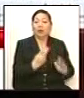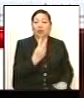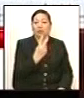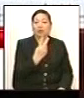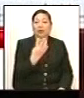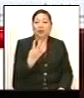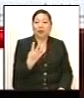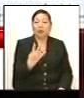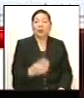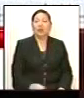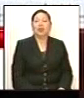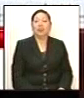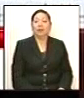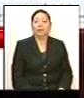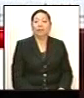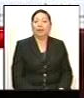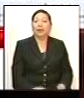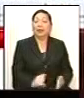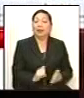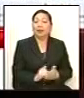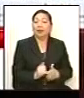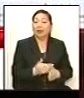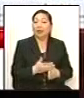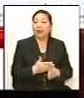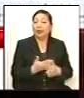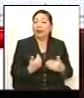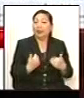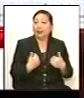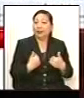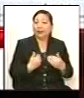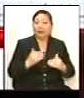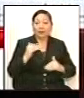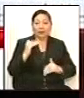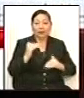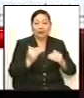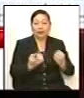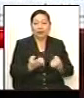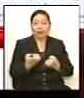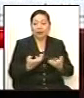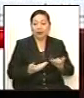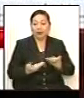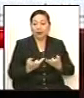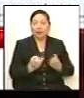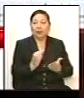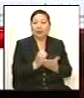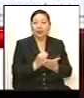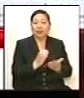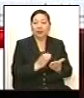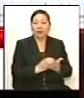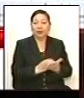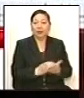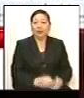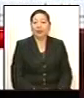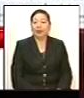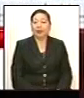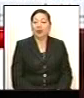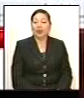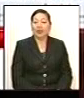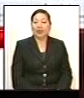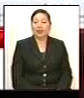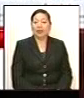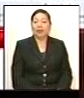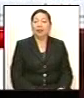1224, respecto a que las partes deben mantener el equilibrio económico financiero del contrato y la condición